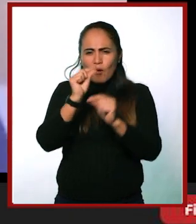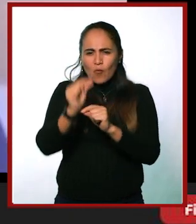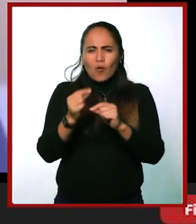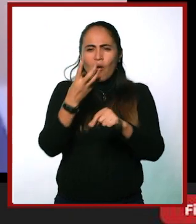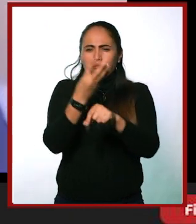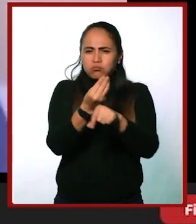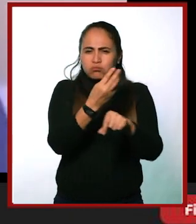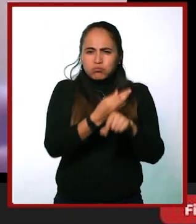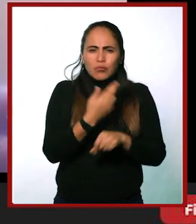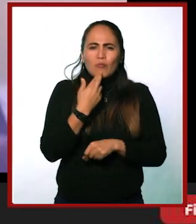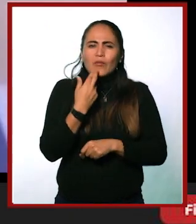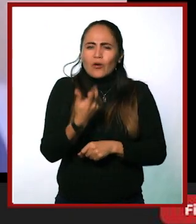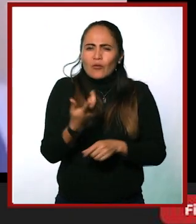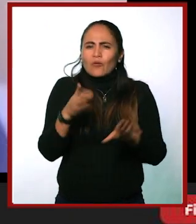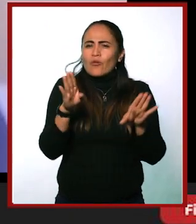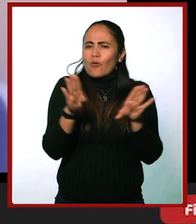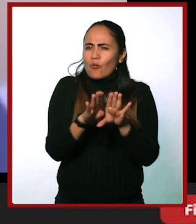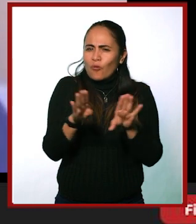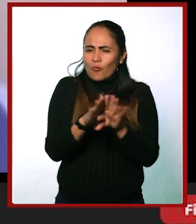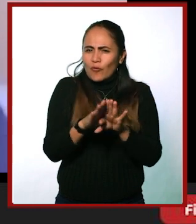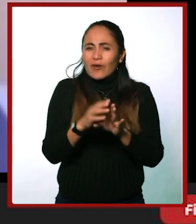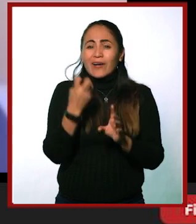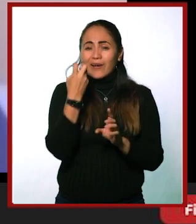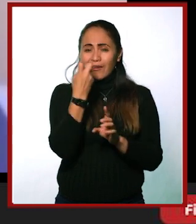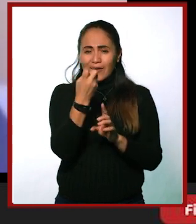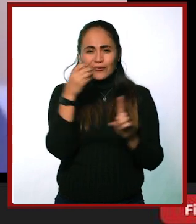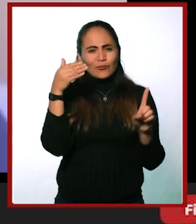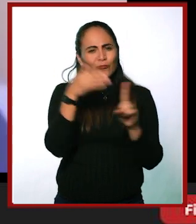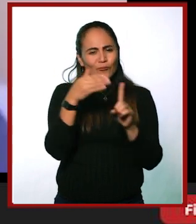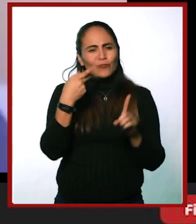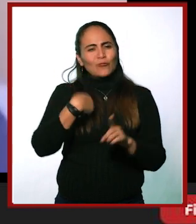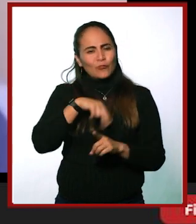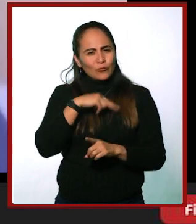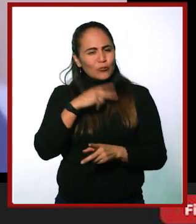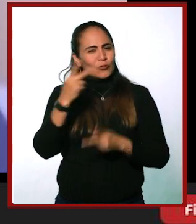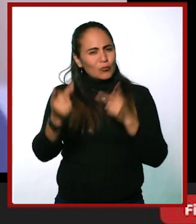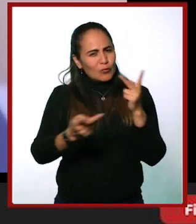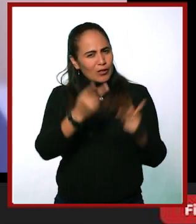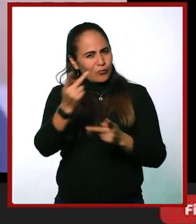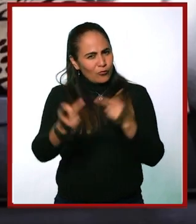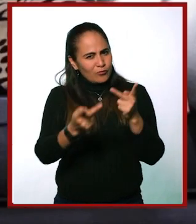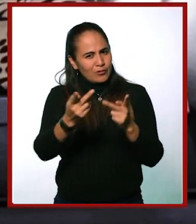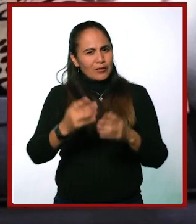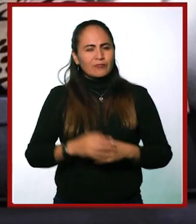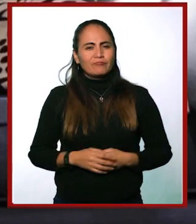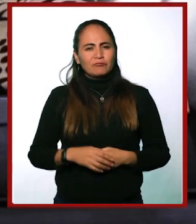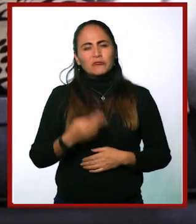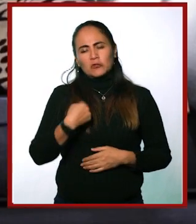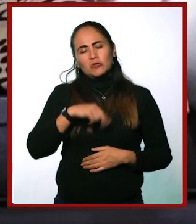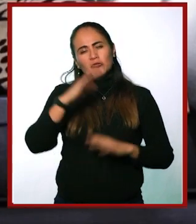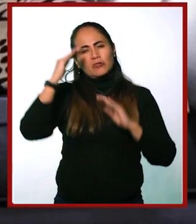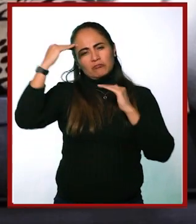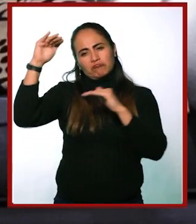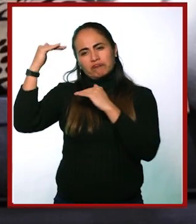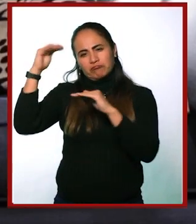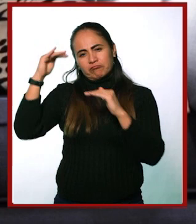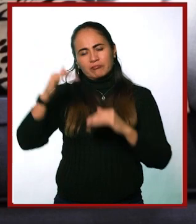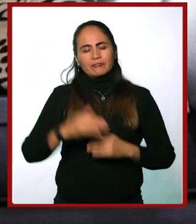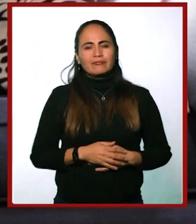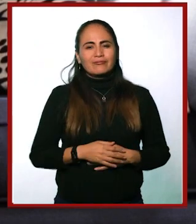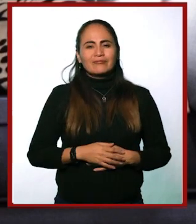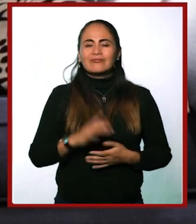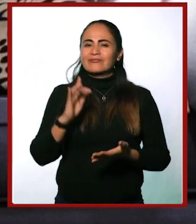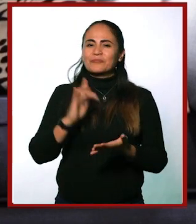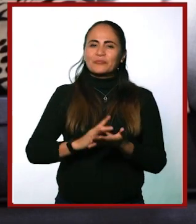futuro? ¿No? Y me parece que desde ahí es central plantearnos las preguntas desde este mundo adulto, ¿no? Patricio,